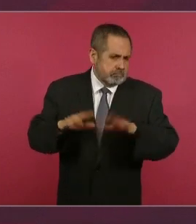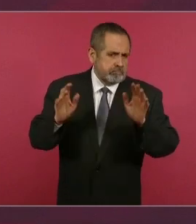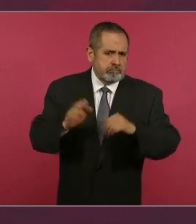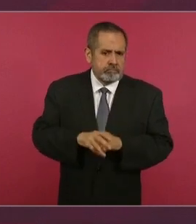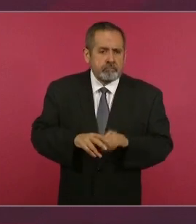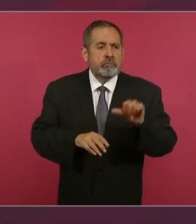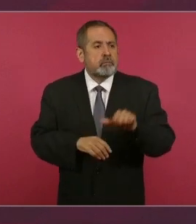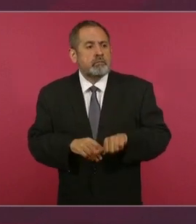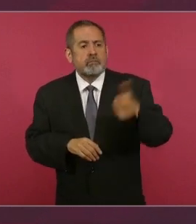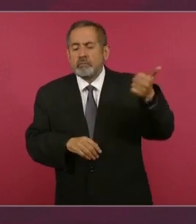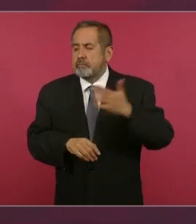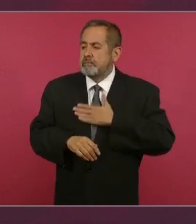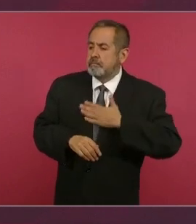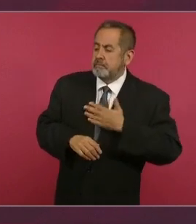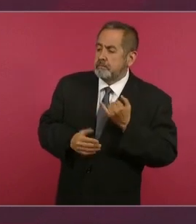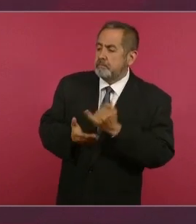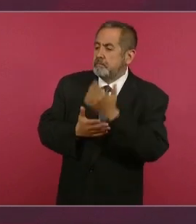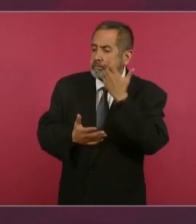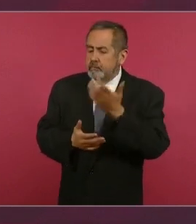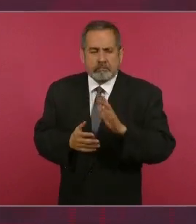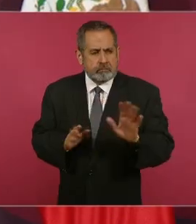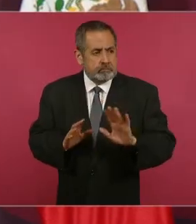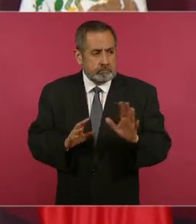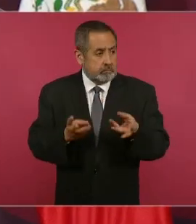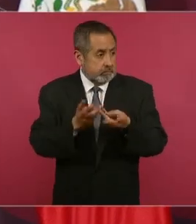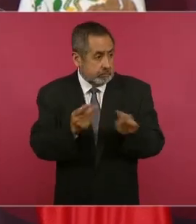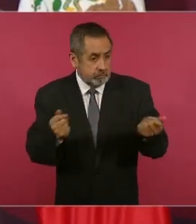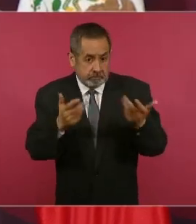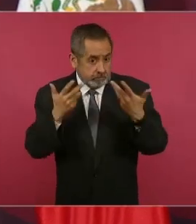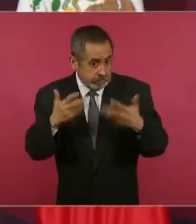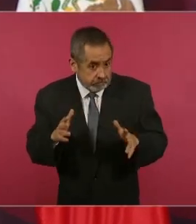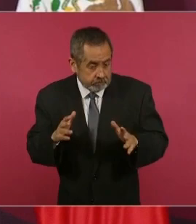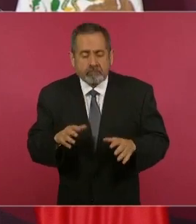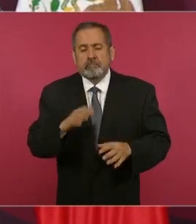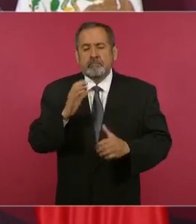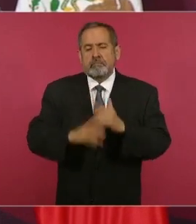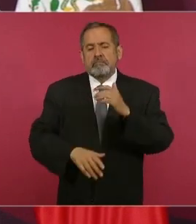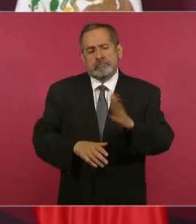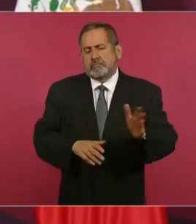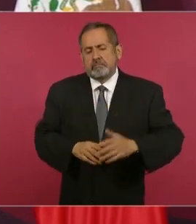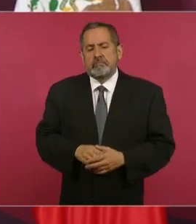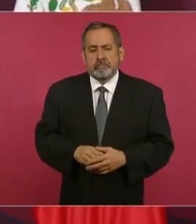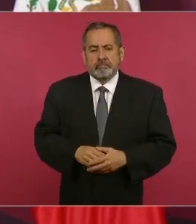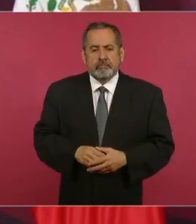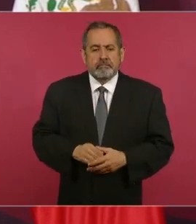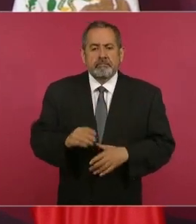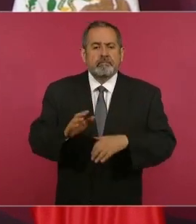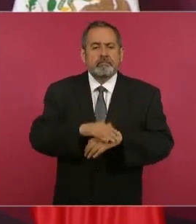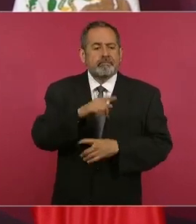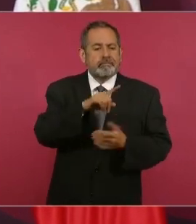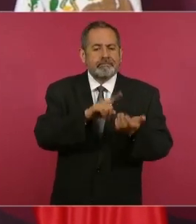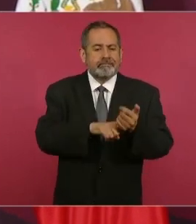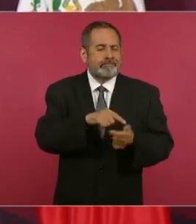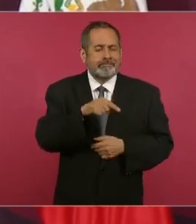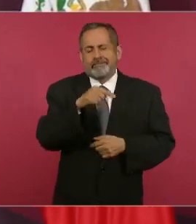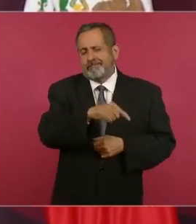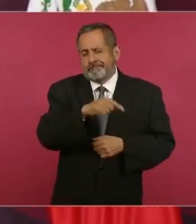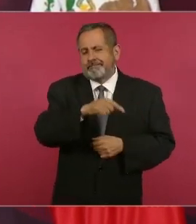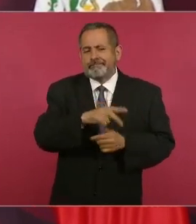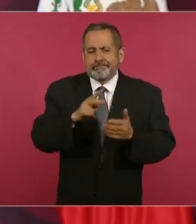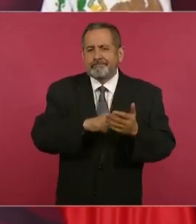otra instancia, porque se acude a varios